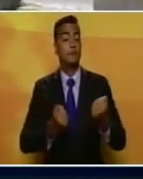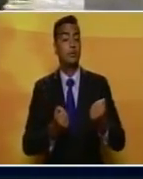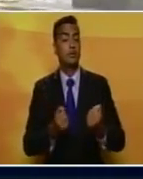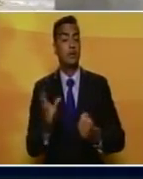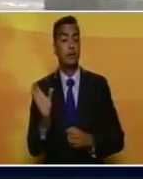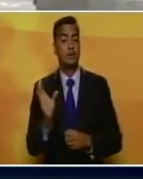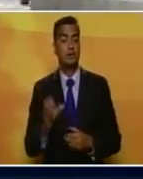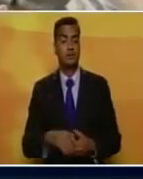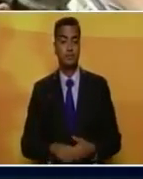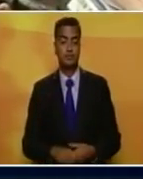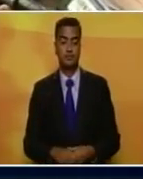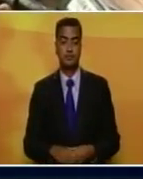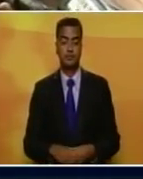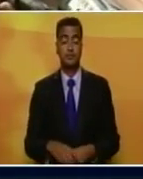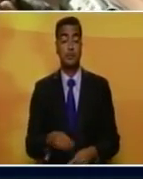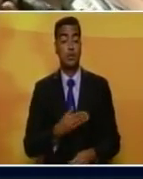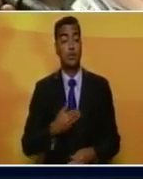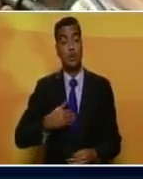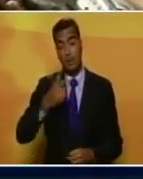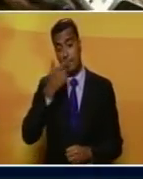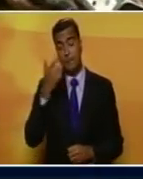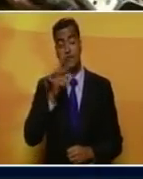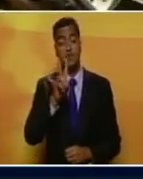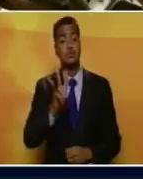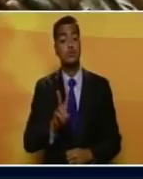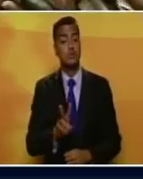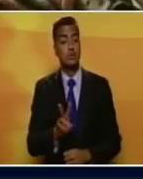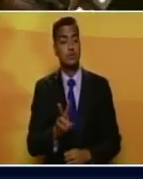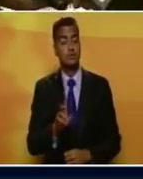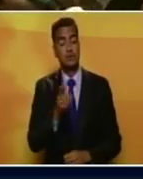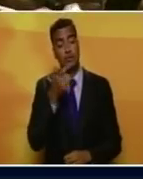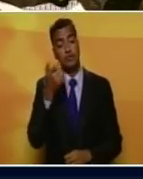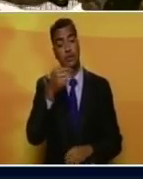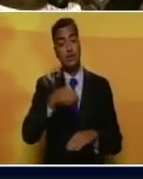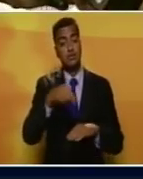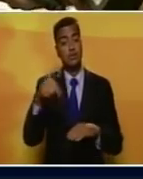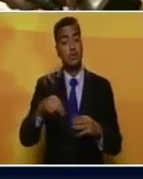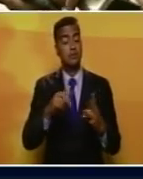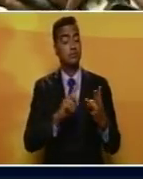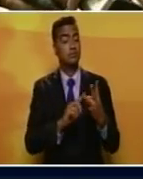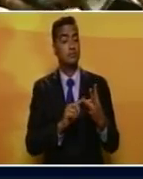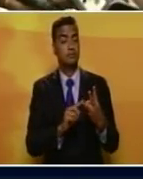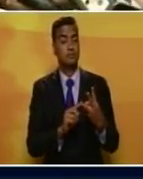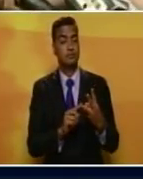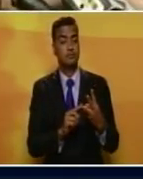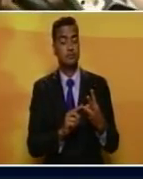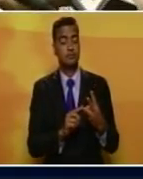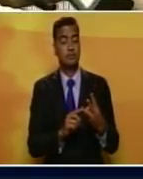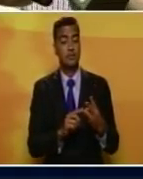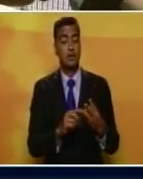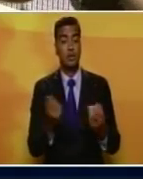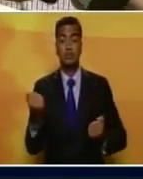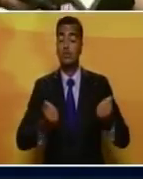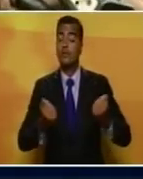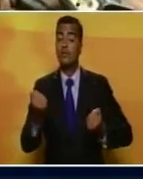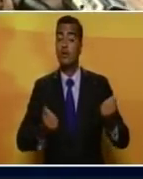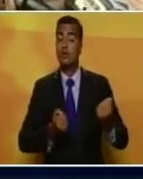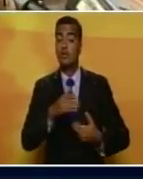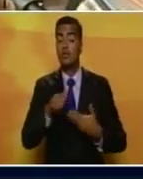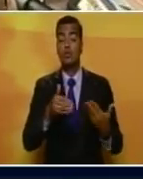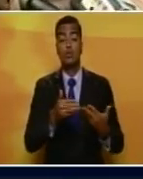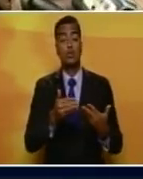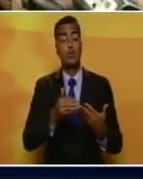en mal estado. Santiago Gutiérrez nos ofrece los detalles. Trocel ofreció las declaraciones durante una asamblea a la cual